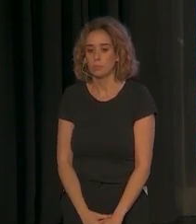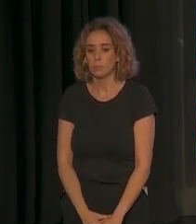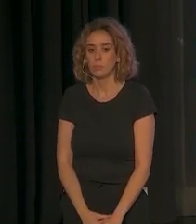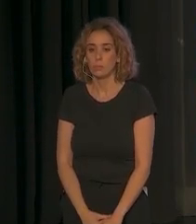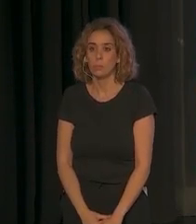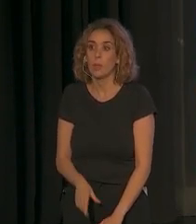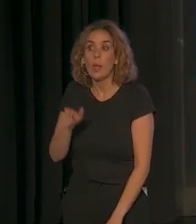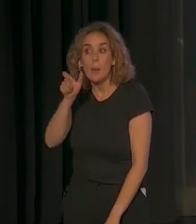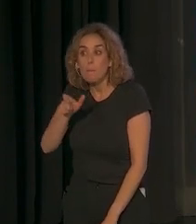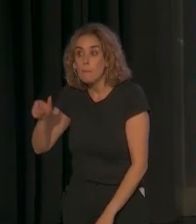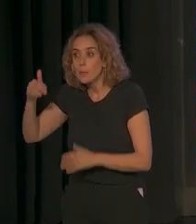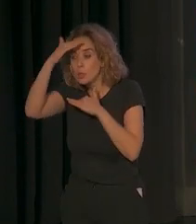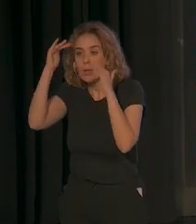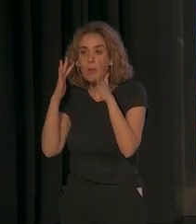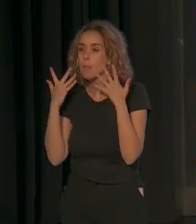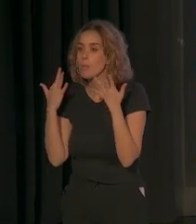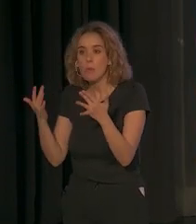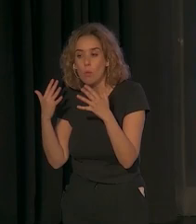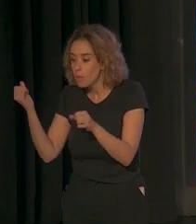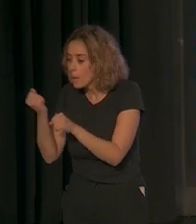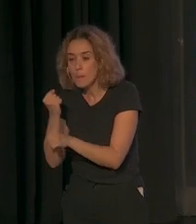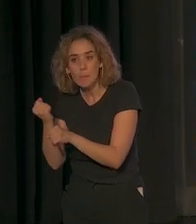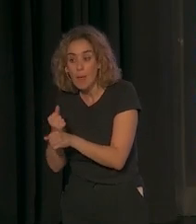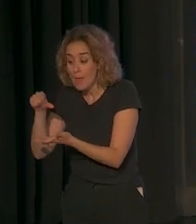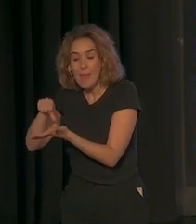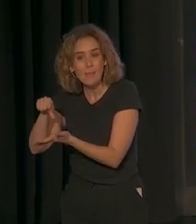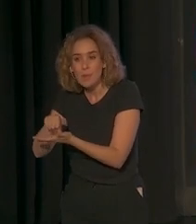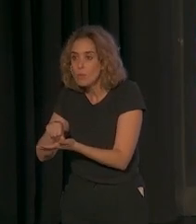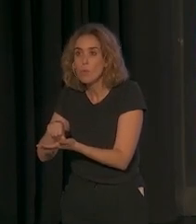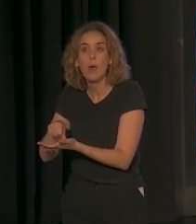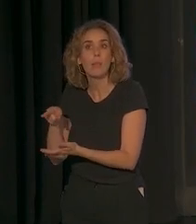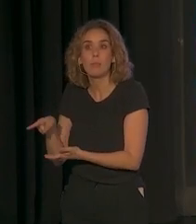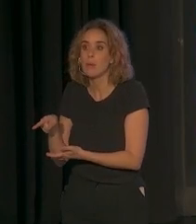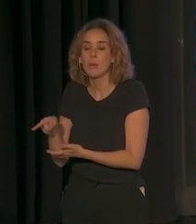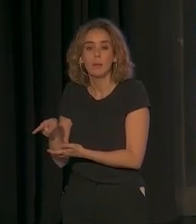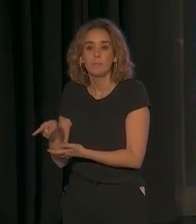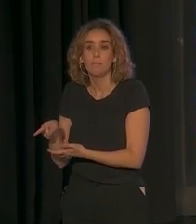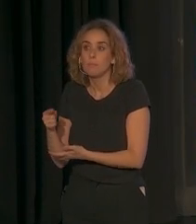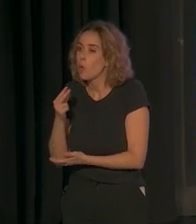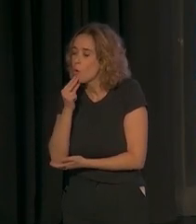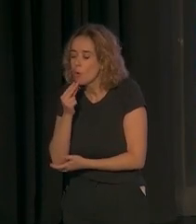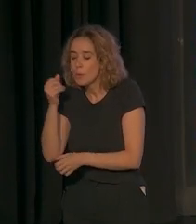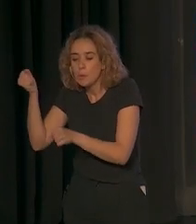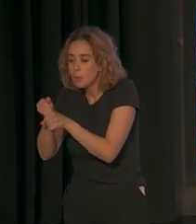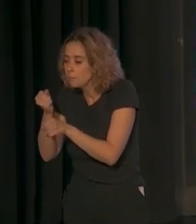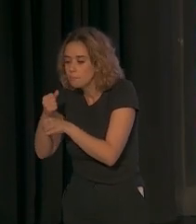y las personas que trabajan en atención temprana en mi ciudad natal estaban trabajando con mi nieto y